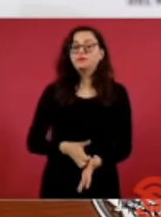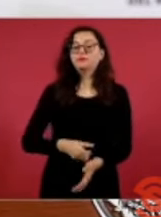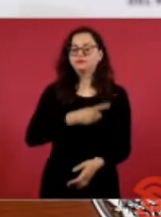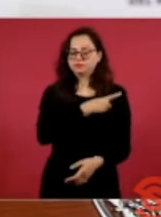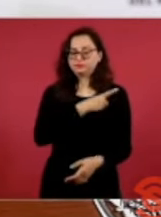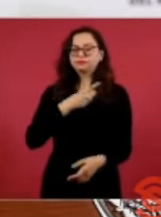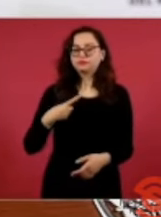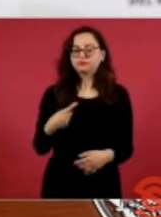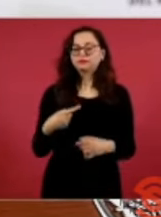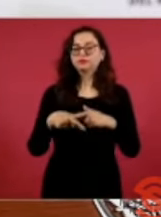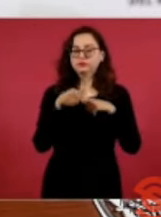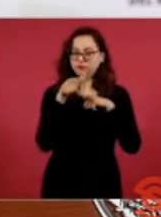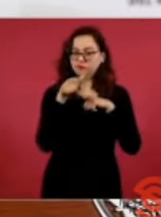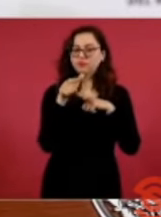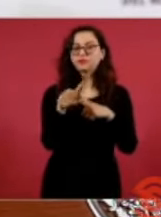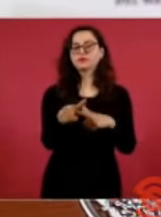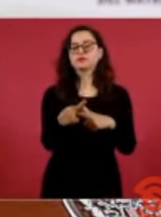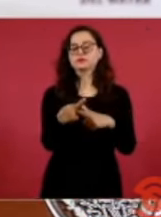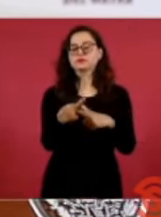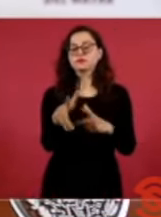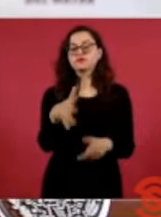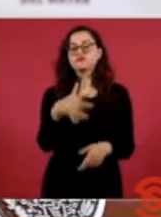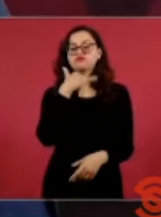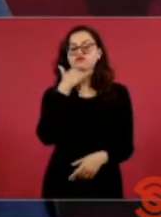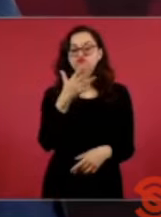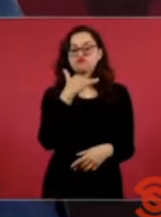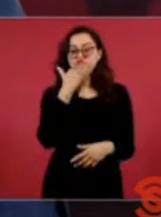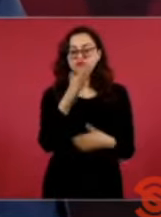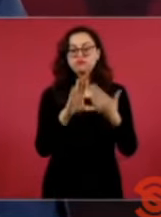y combatiendo la corrupción.